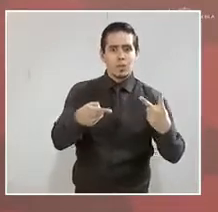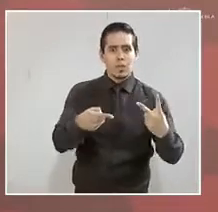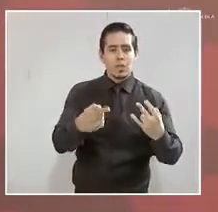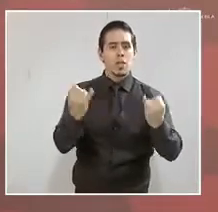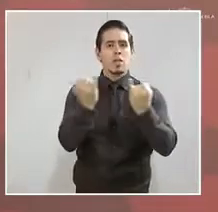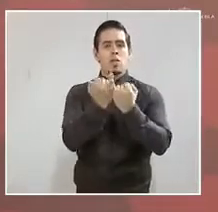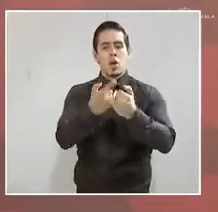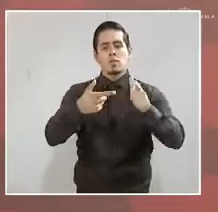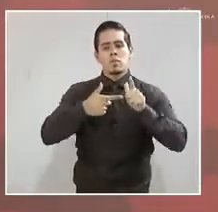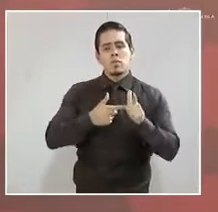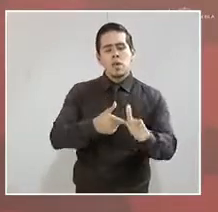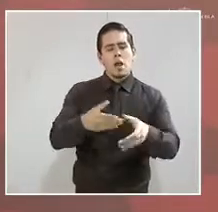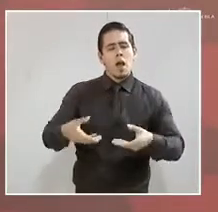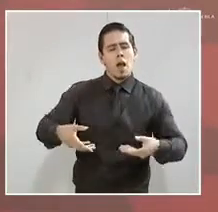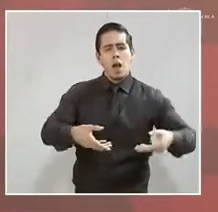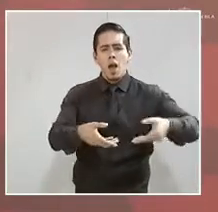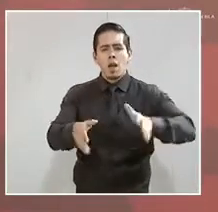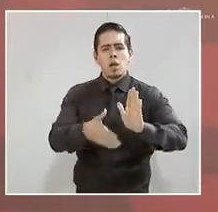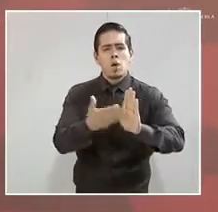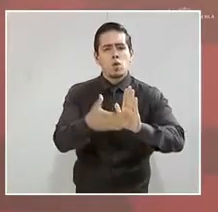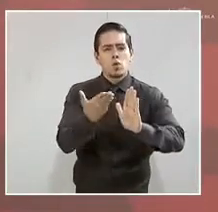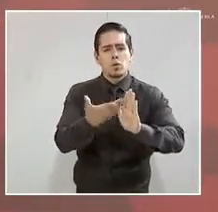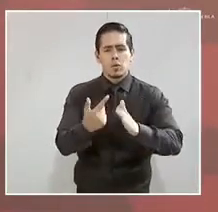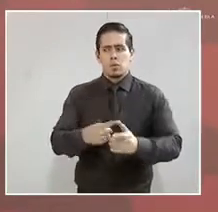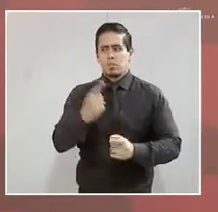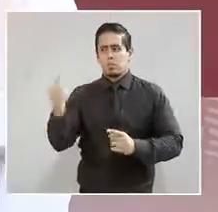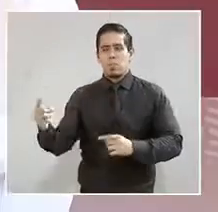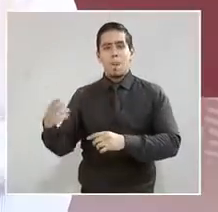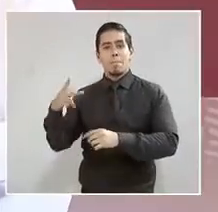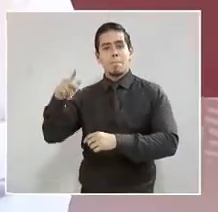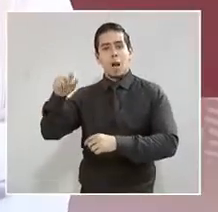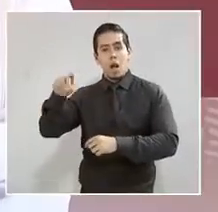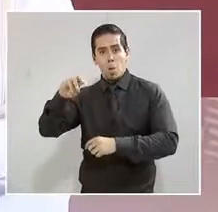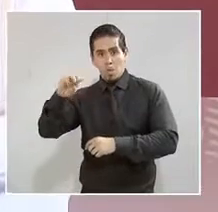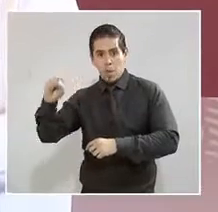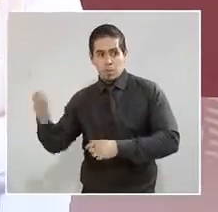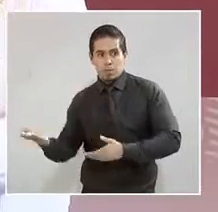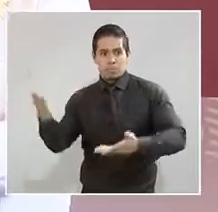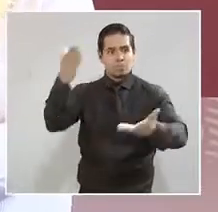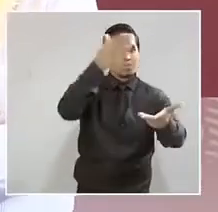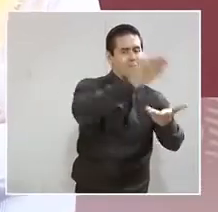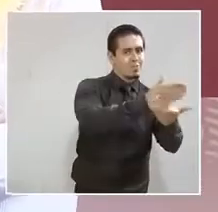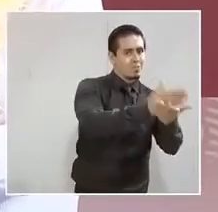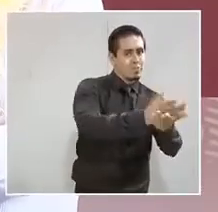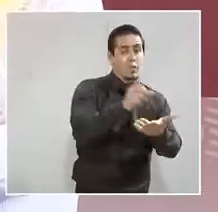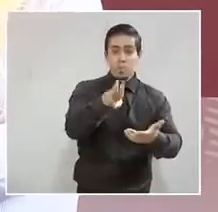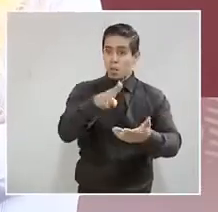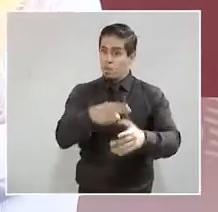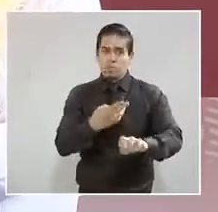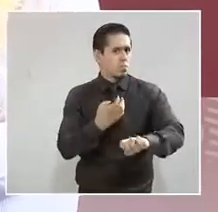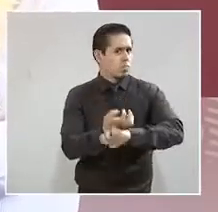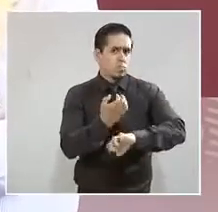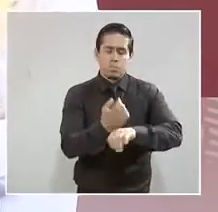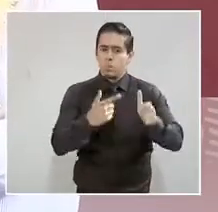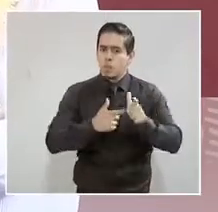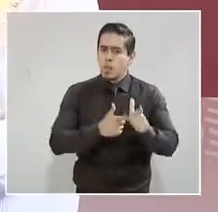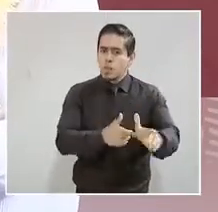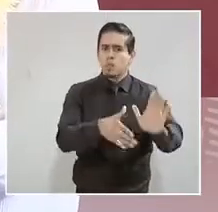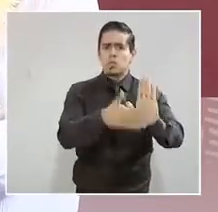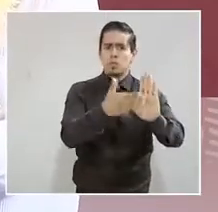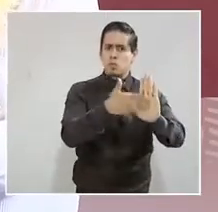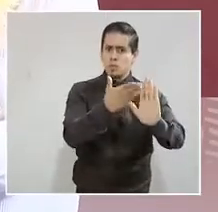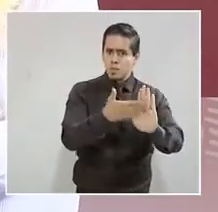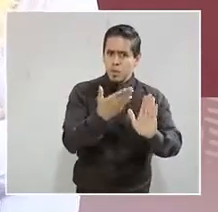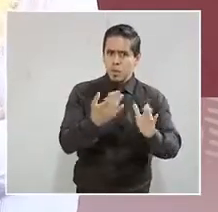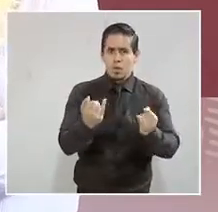hacer la carretera de Las Palomas a Tulcingo del Valle. Estamos haciendo ya la carretera de Tulcingo